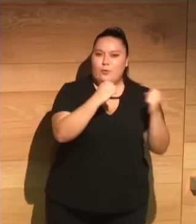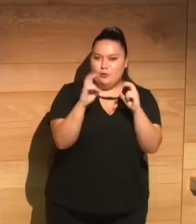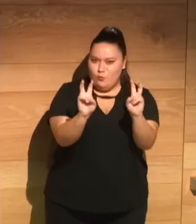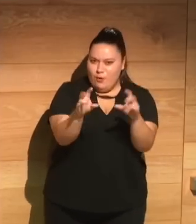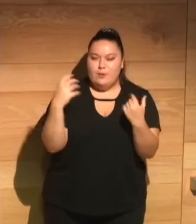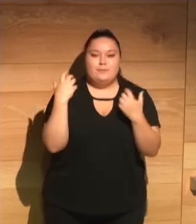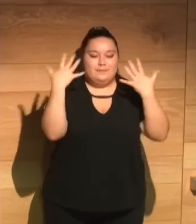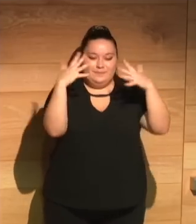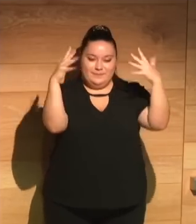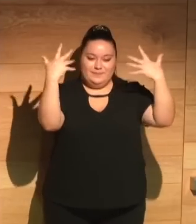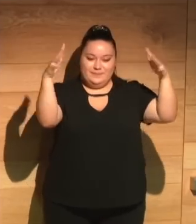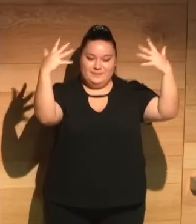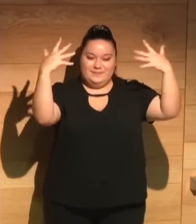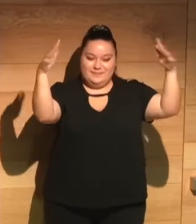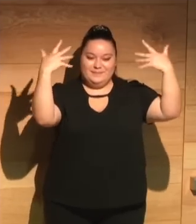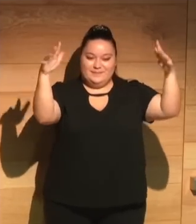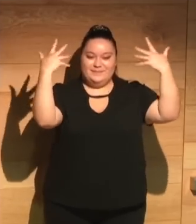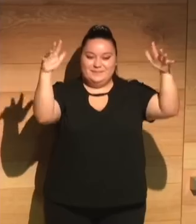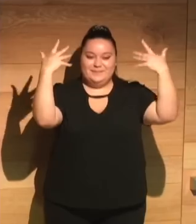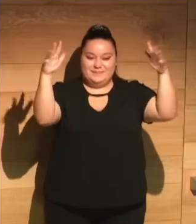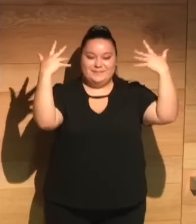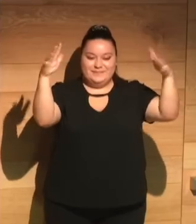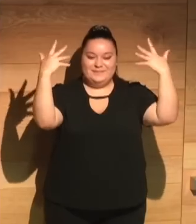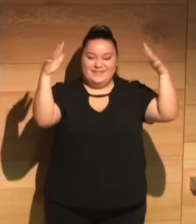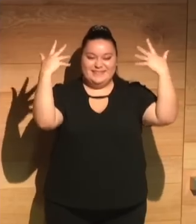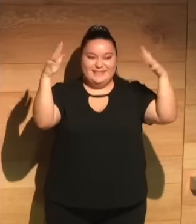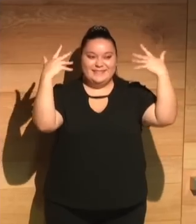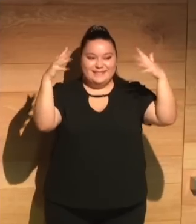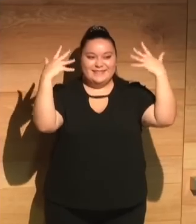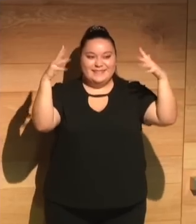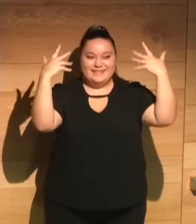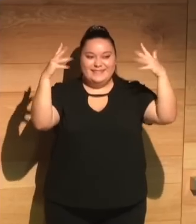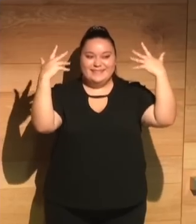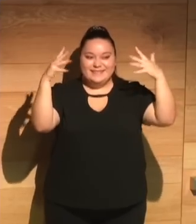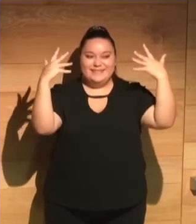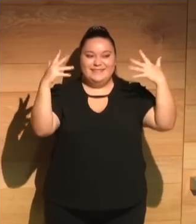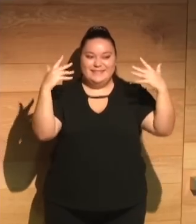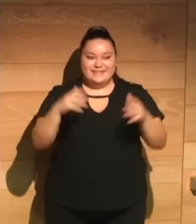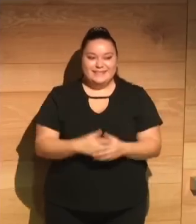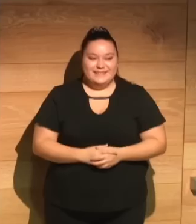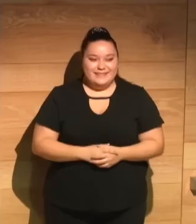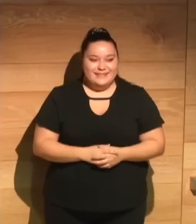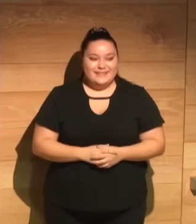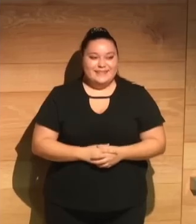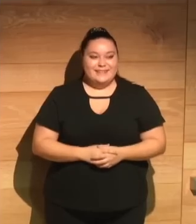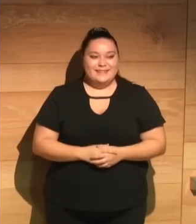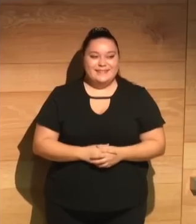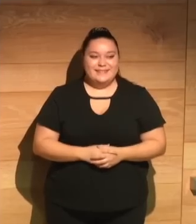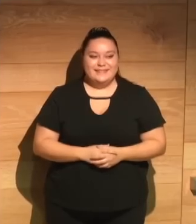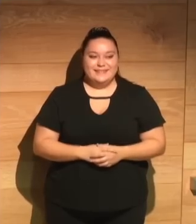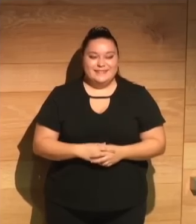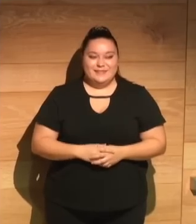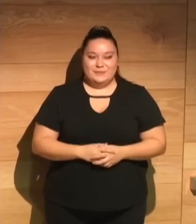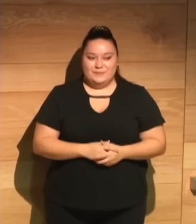Todopoderoso! Al nuevo, dice. ¡Oh, que ya suenan las personas! ¡Suenan las personas! ¡Hoy está